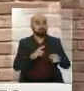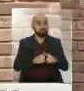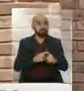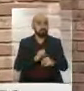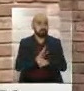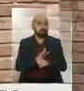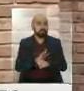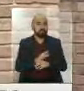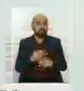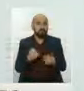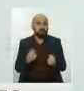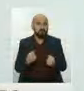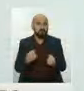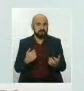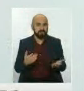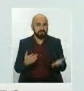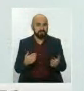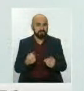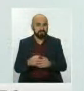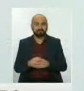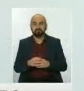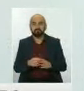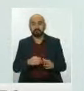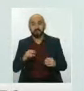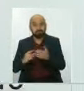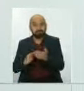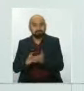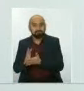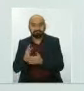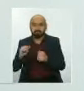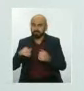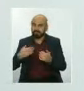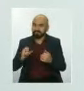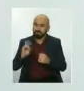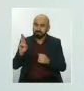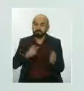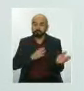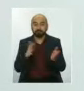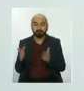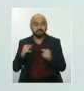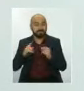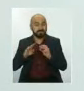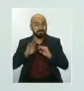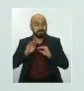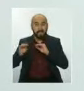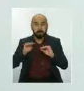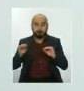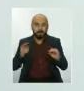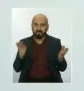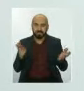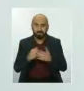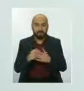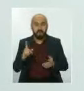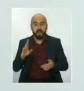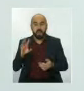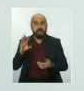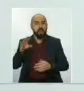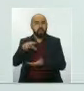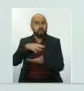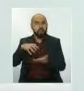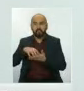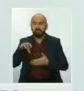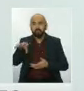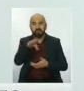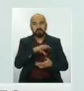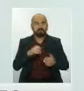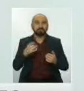duros que los brotes iniciales. Esperamos que este llamado a los gobiernos locales no sea solamente